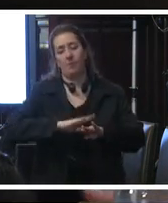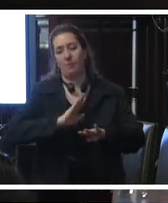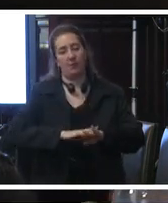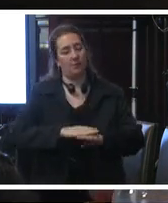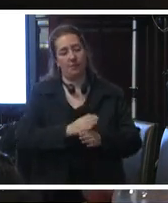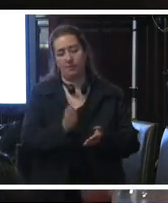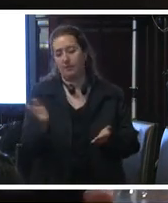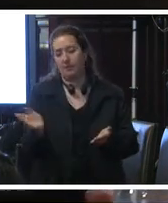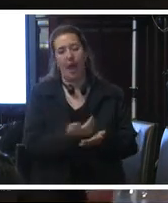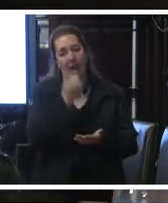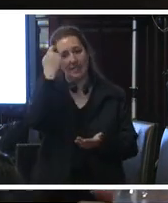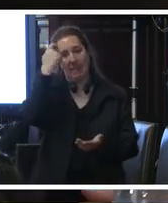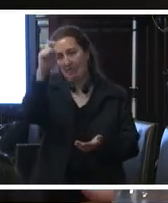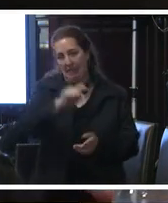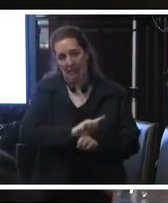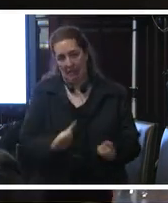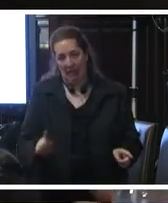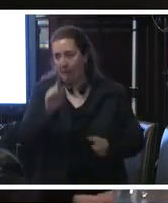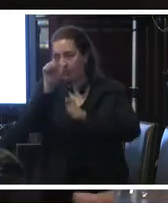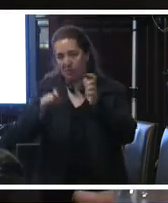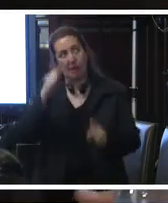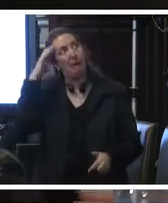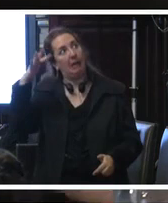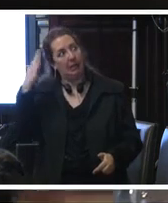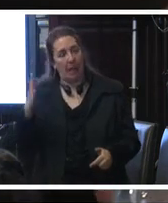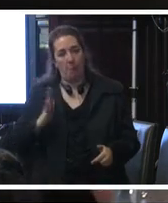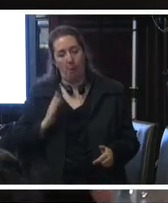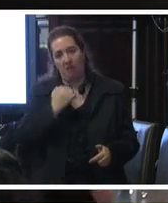todas ese imaginario